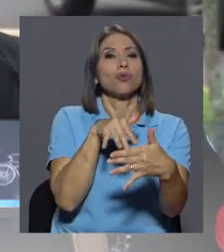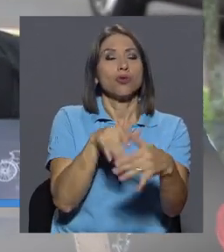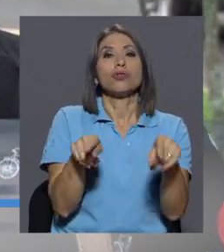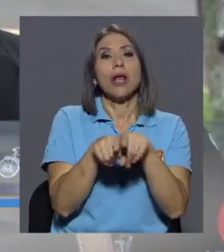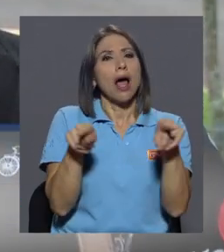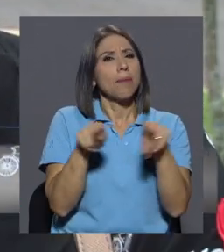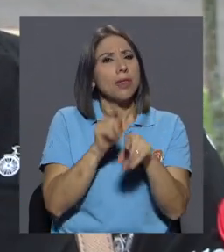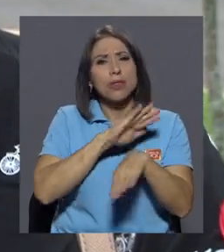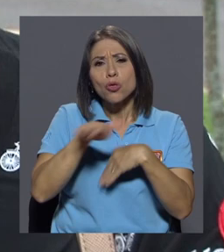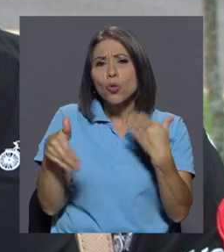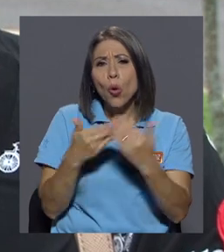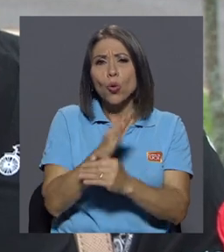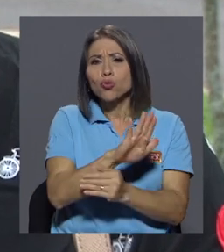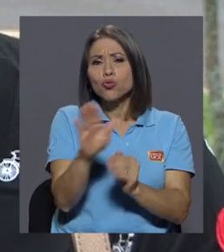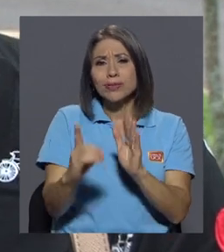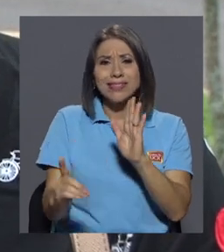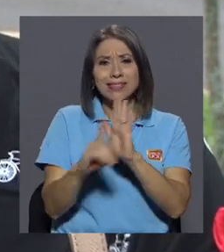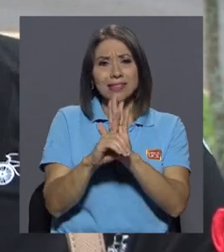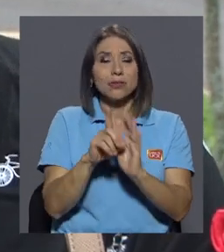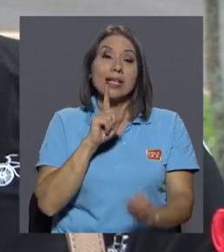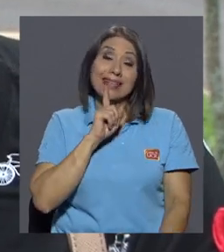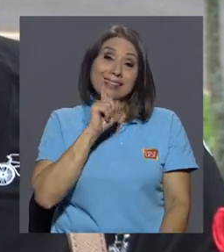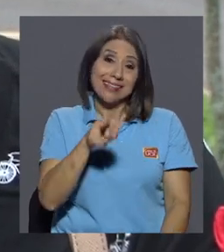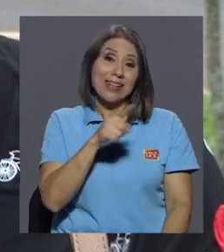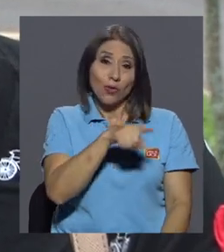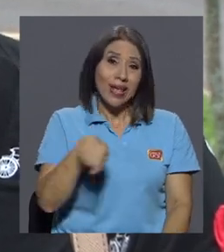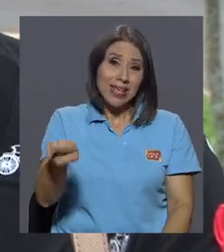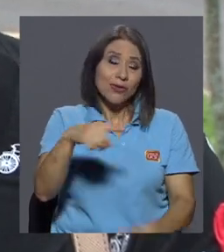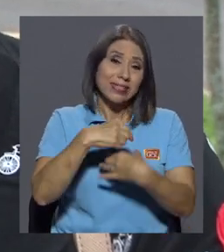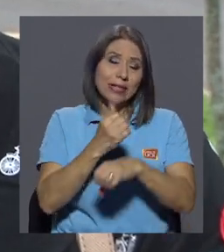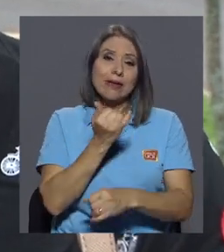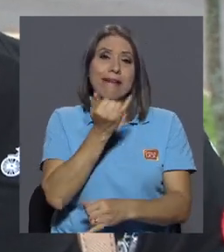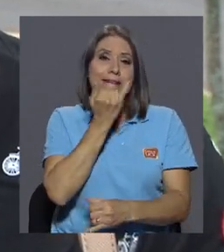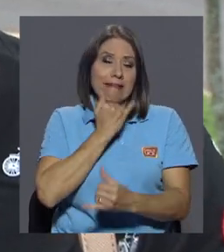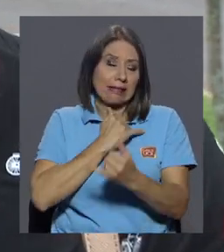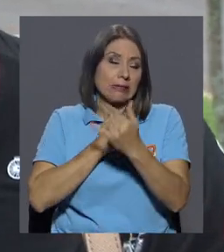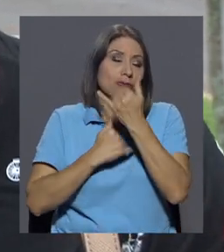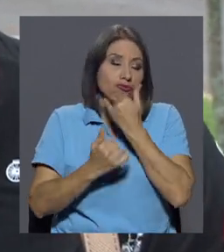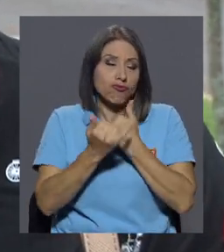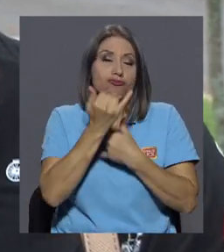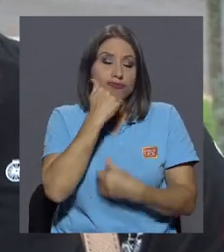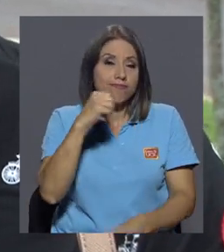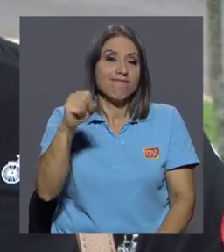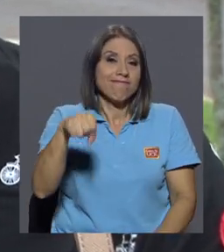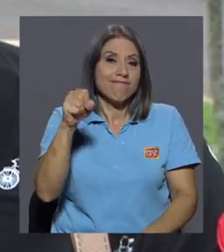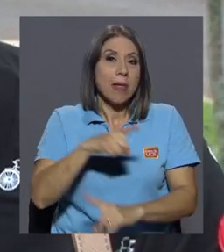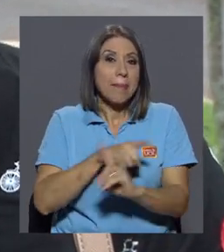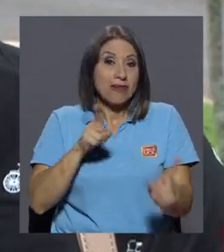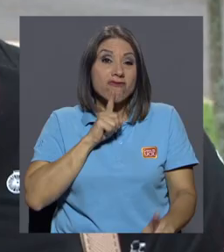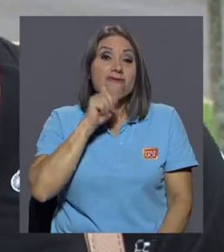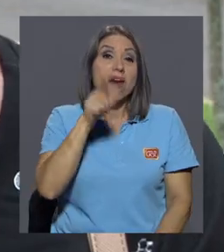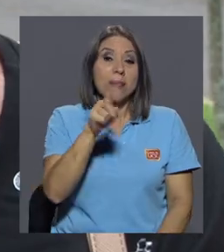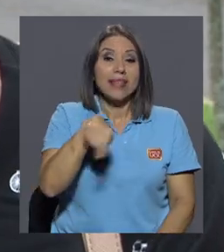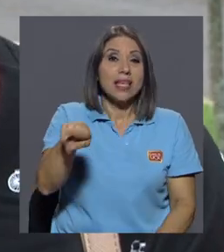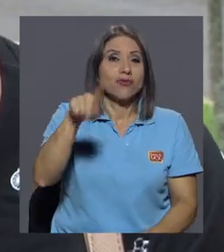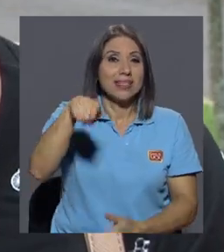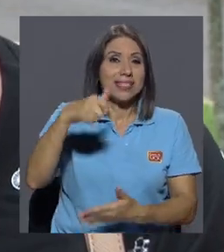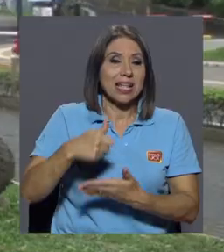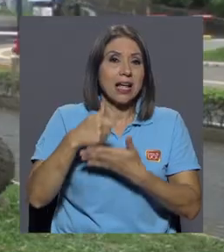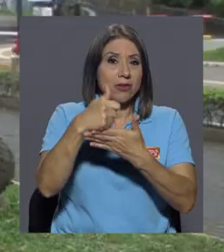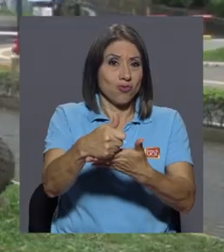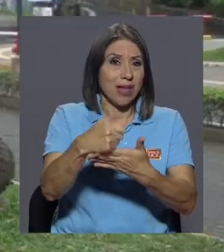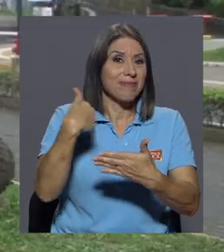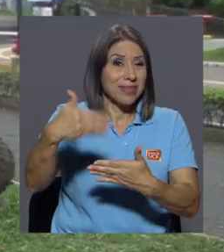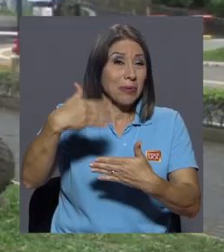todos los derechos que ellos tienen. Es cierto que cometieron sus errores, pero realmente ellos necesitan una ayuda cuando ellos salgan de